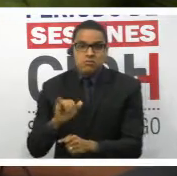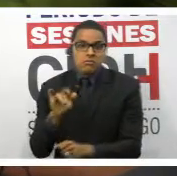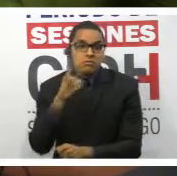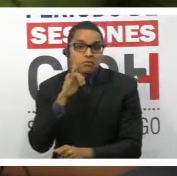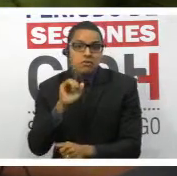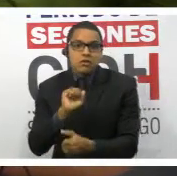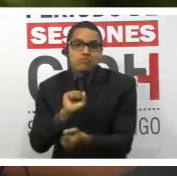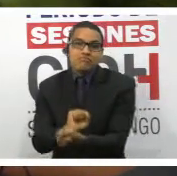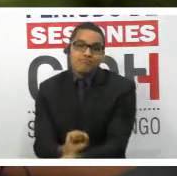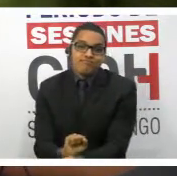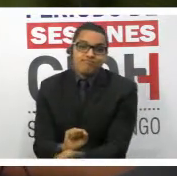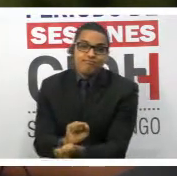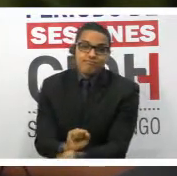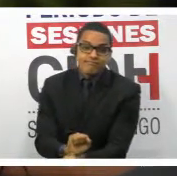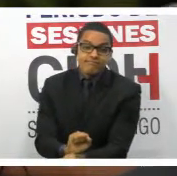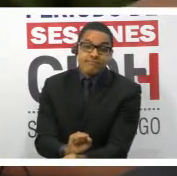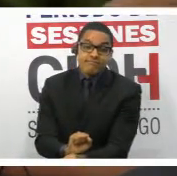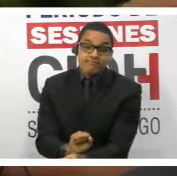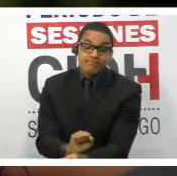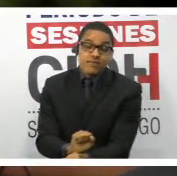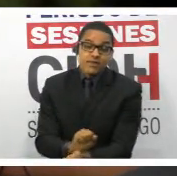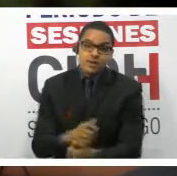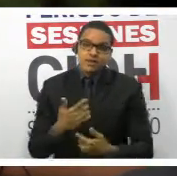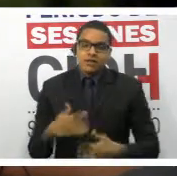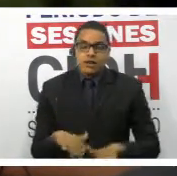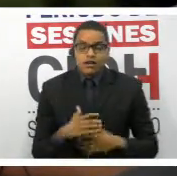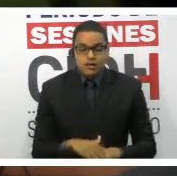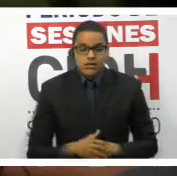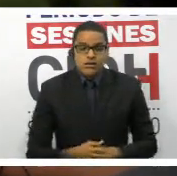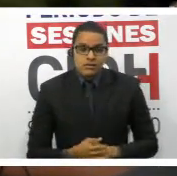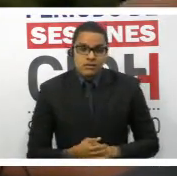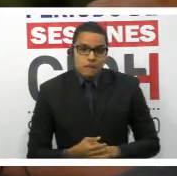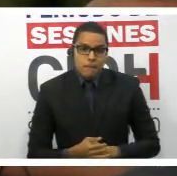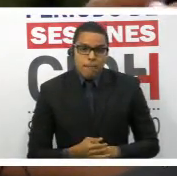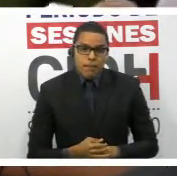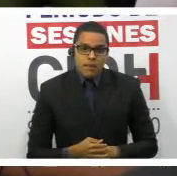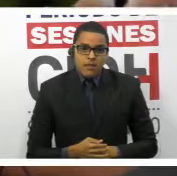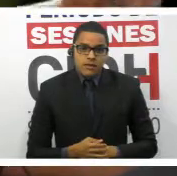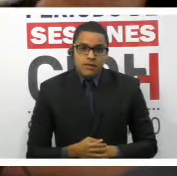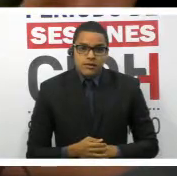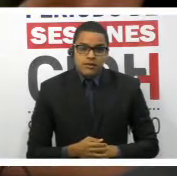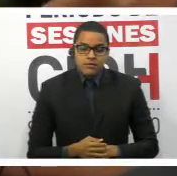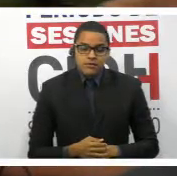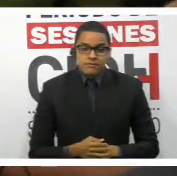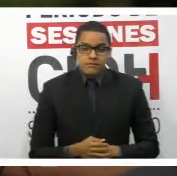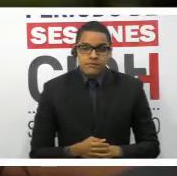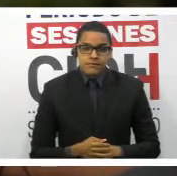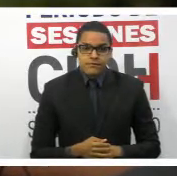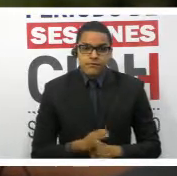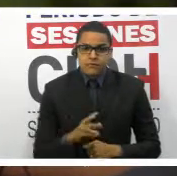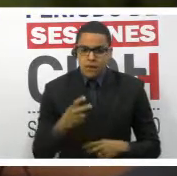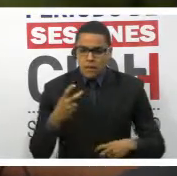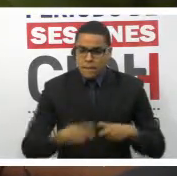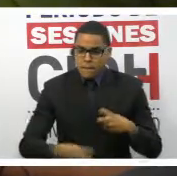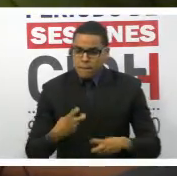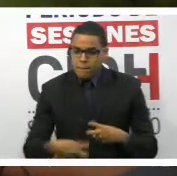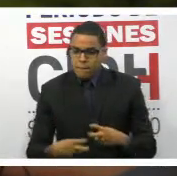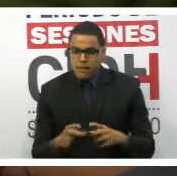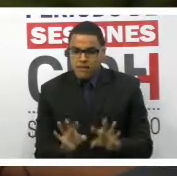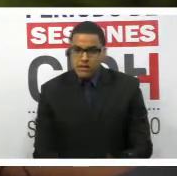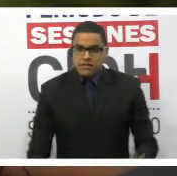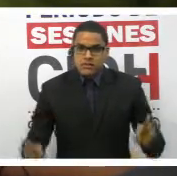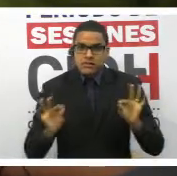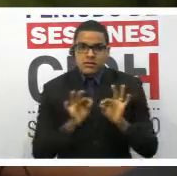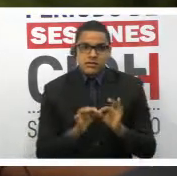creo que uno de los elementos muy importantes y que no se ha podido desterrar no solo en los